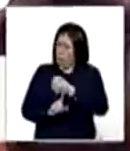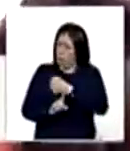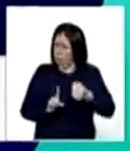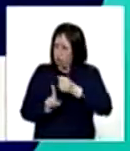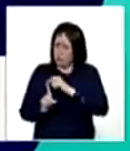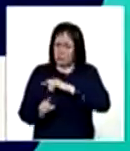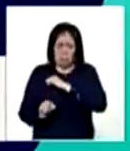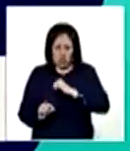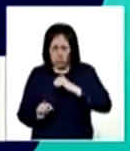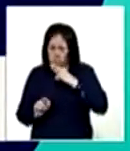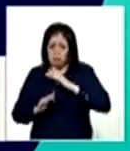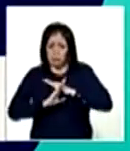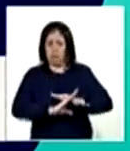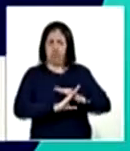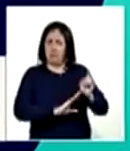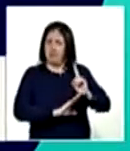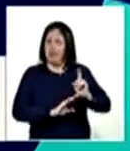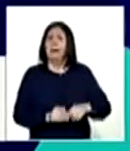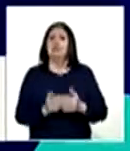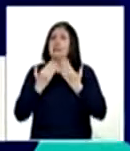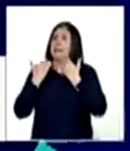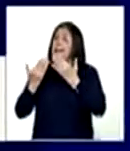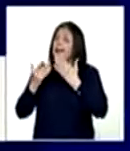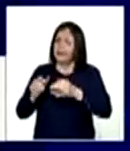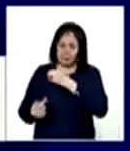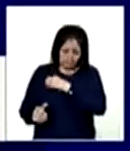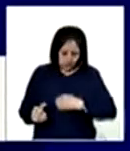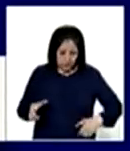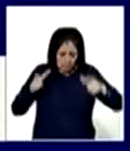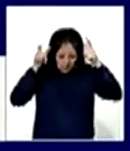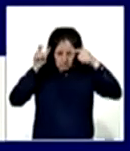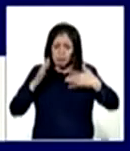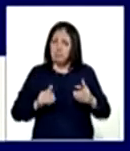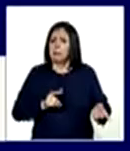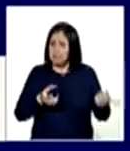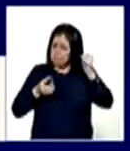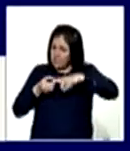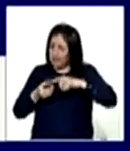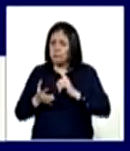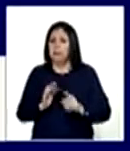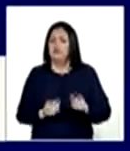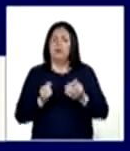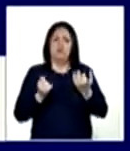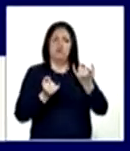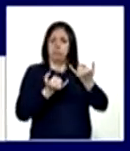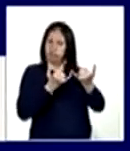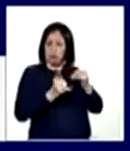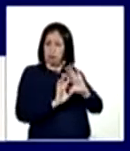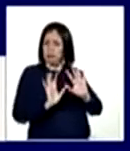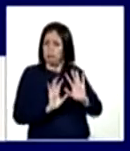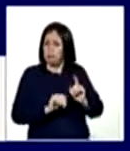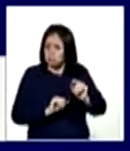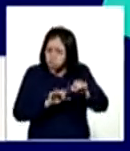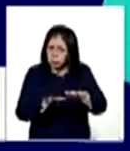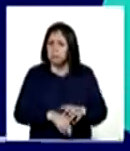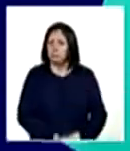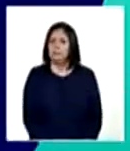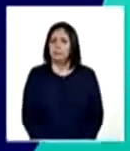que parar. Gracias, Miss Perú, por ser parte de esta lucha que es de todas y todos. Ni una menos, es lo que posteó, como vemos en pantalla.